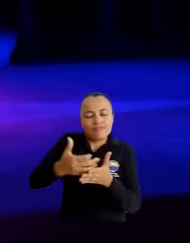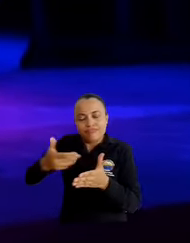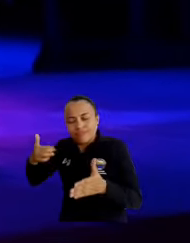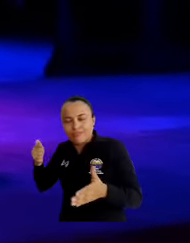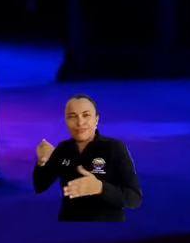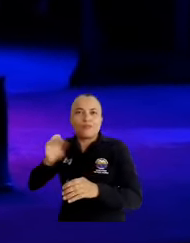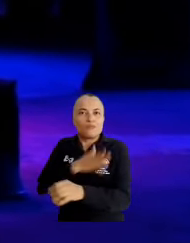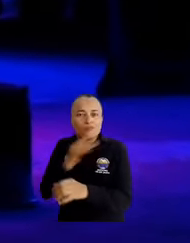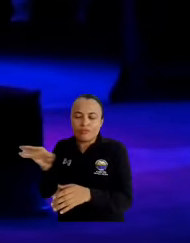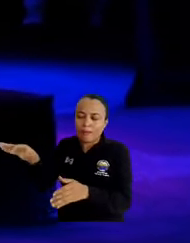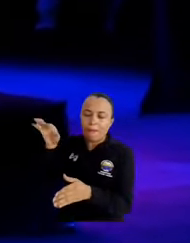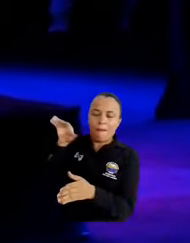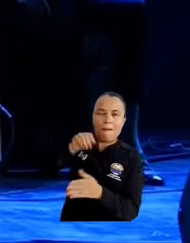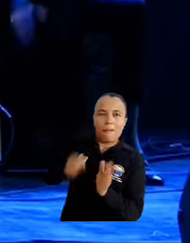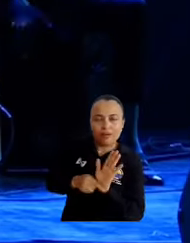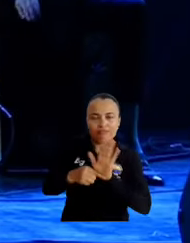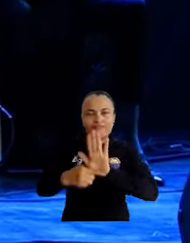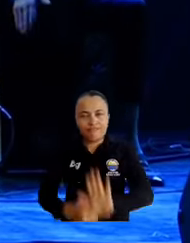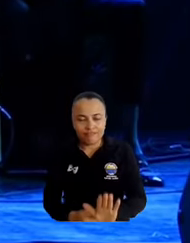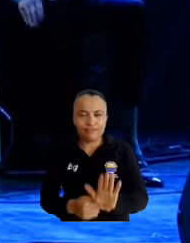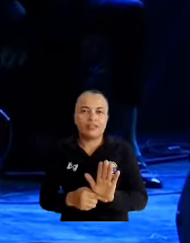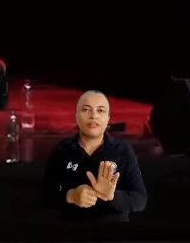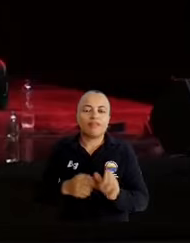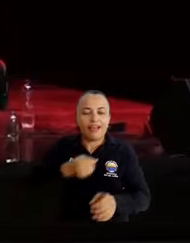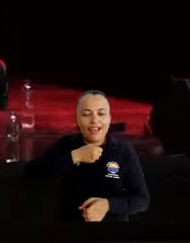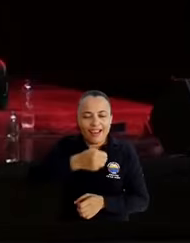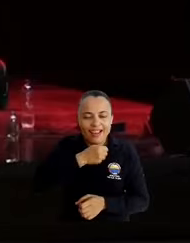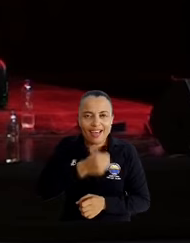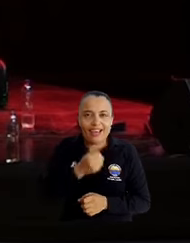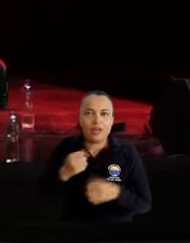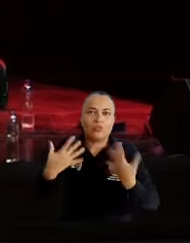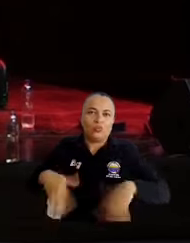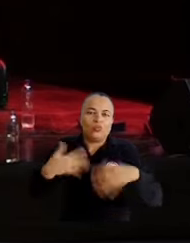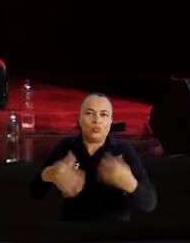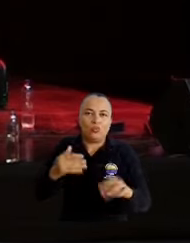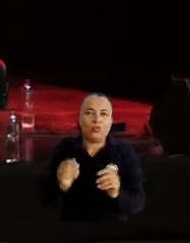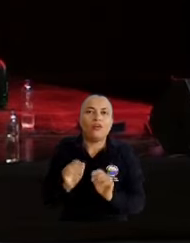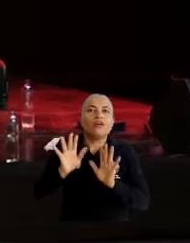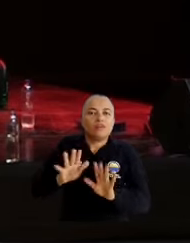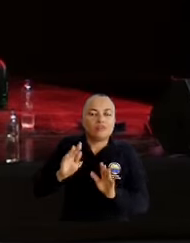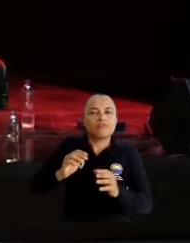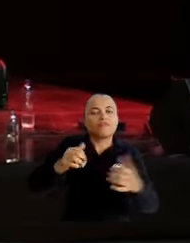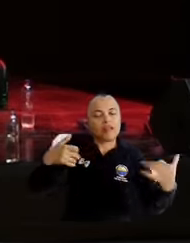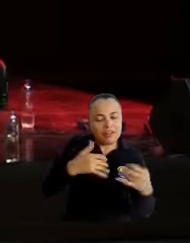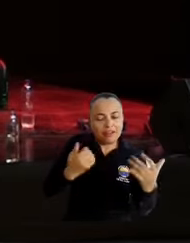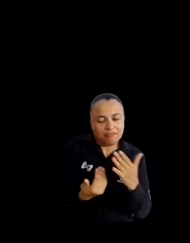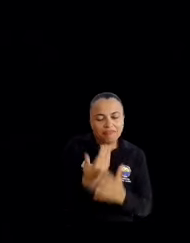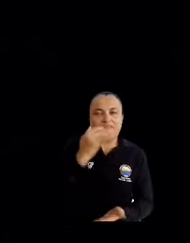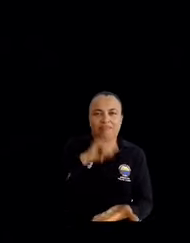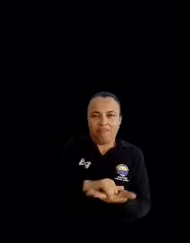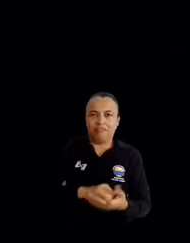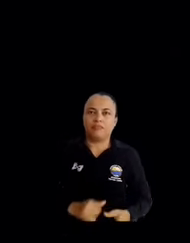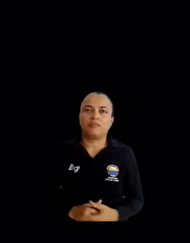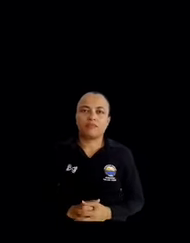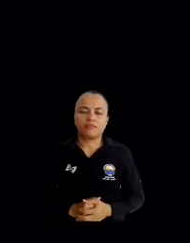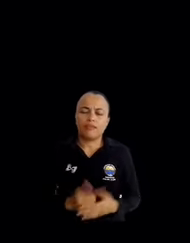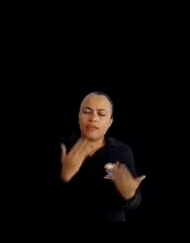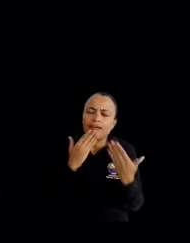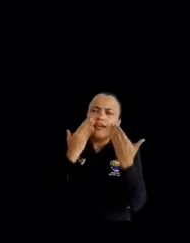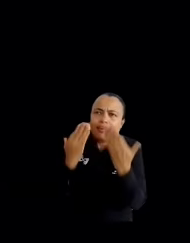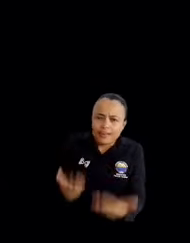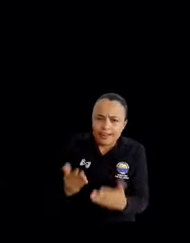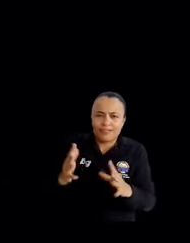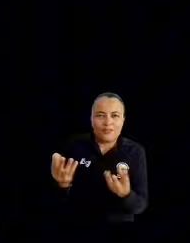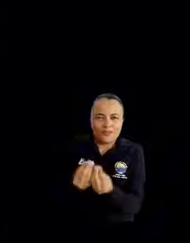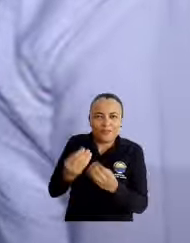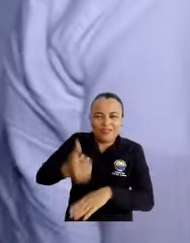por diferentes épocas con lo mejor de su repertorio, inmortalizado en voces clásicas y de la nueva ola. Muy agradecido con el rector, con